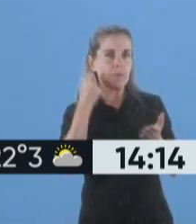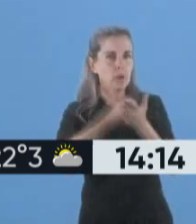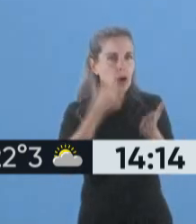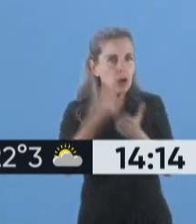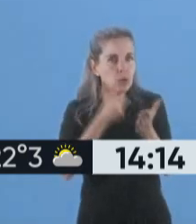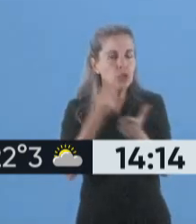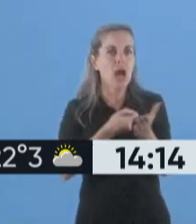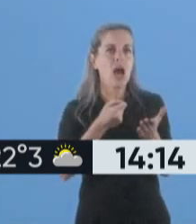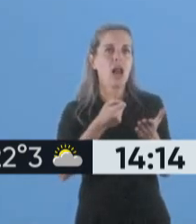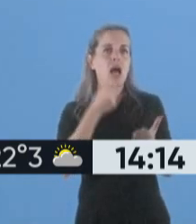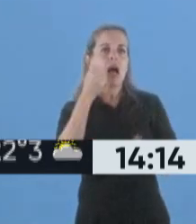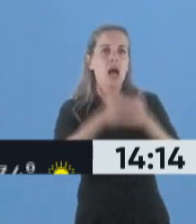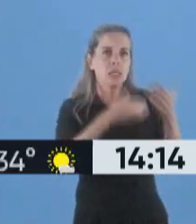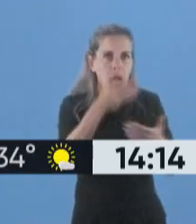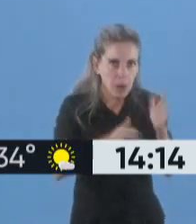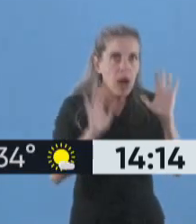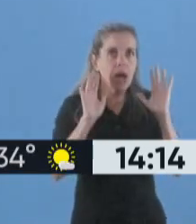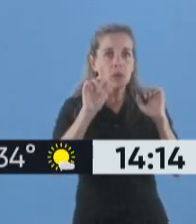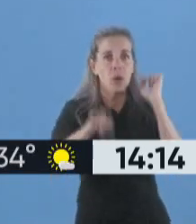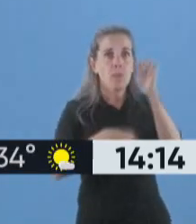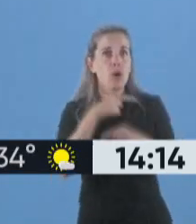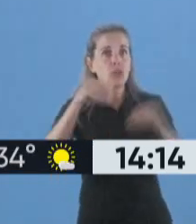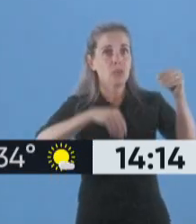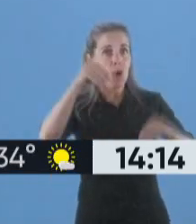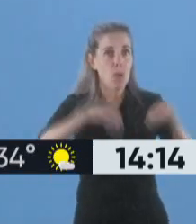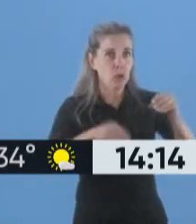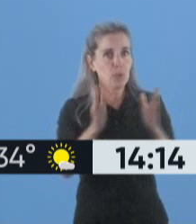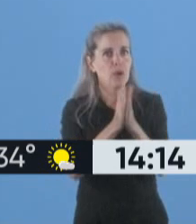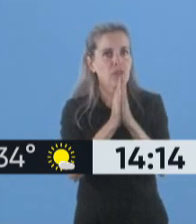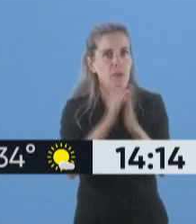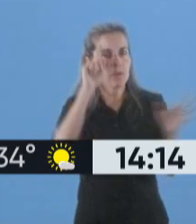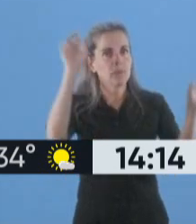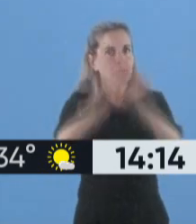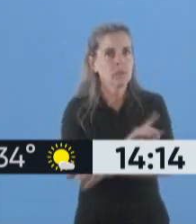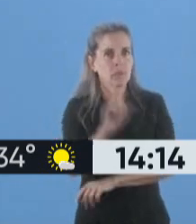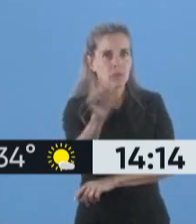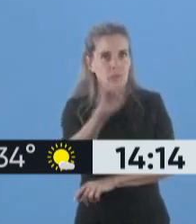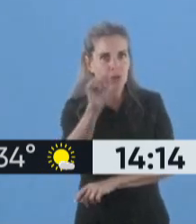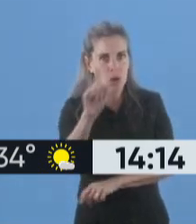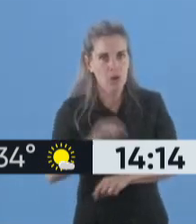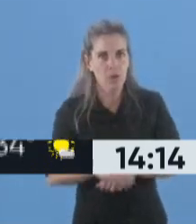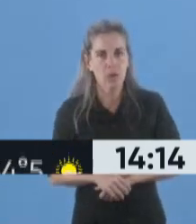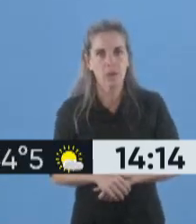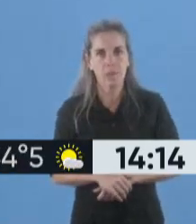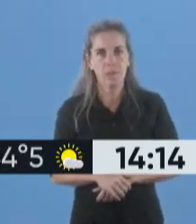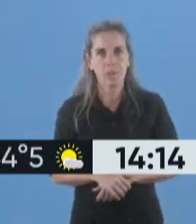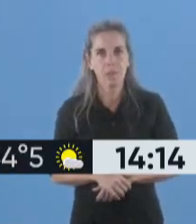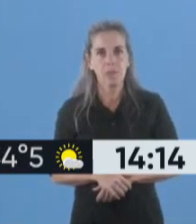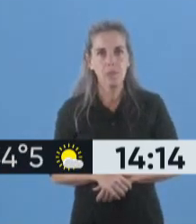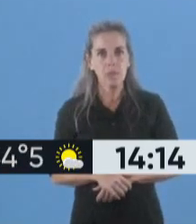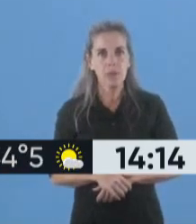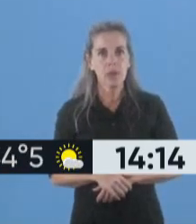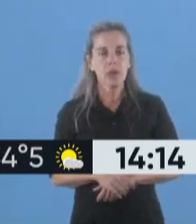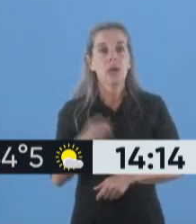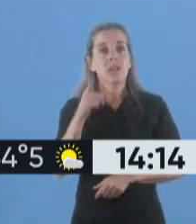en vano, cuando llegue el momento no se dejen confundir. No se dejen confundir. Porque lo que